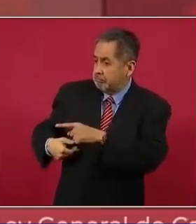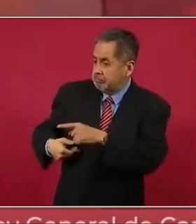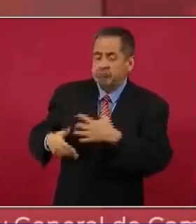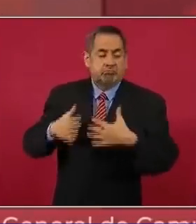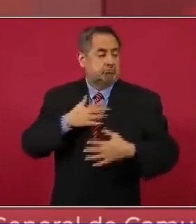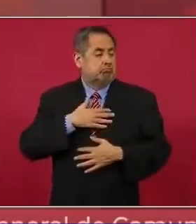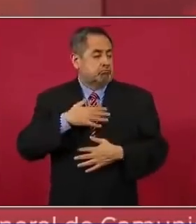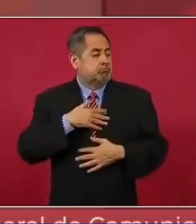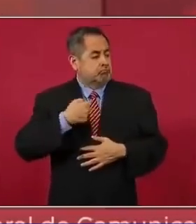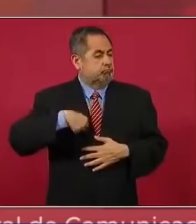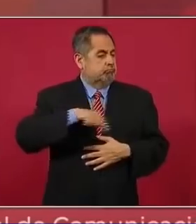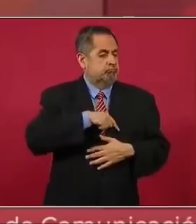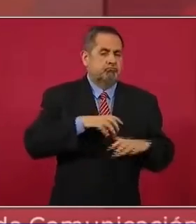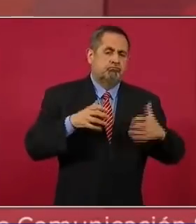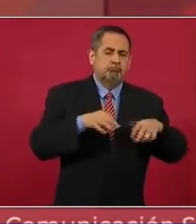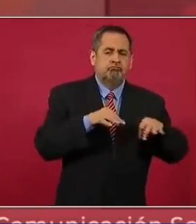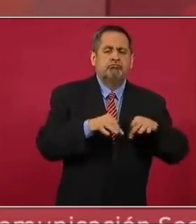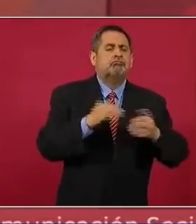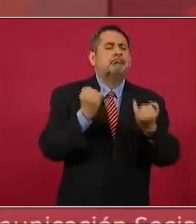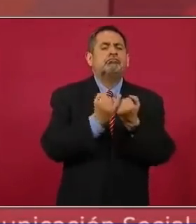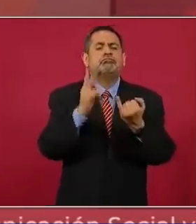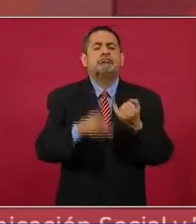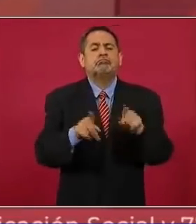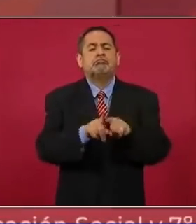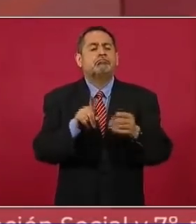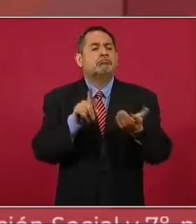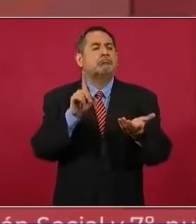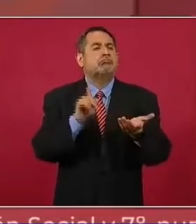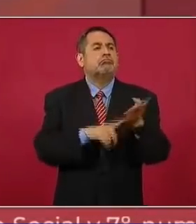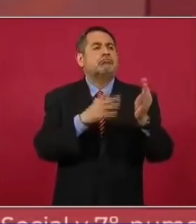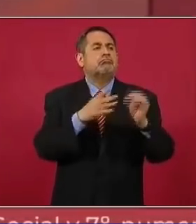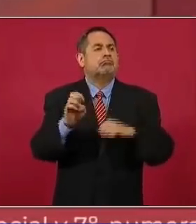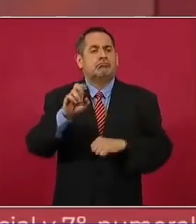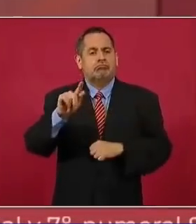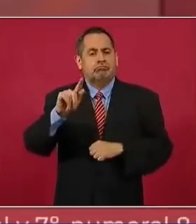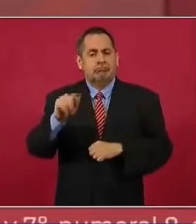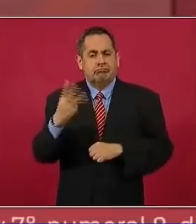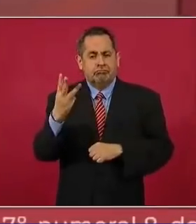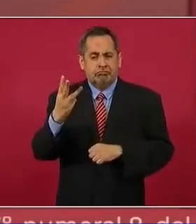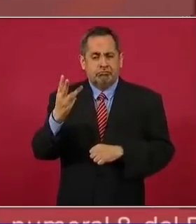como en 1973,